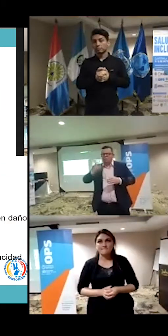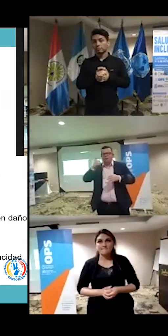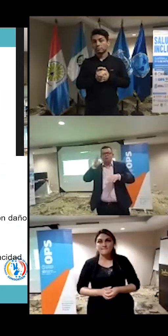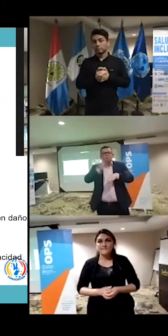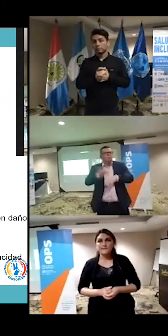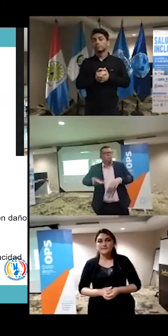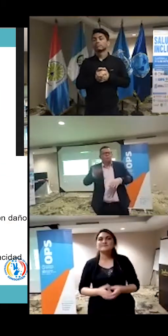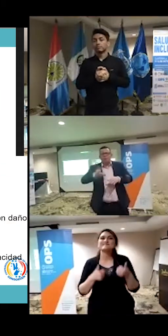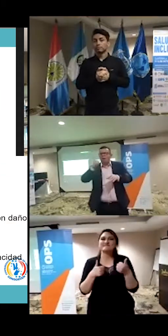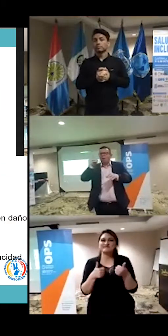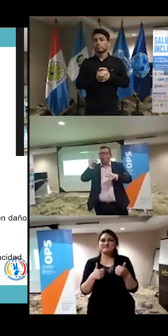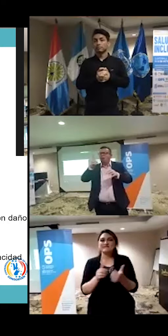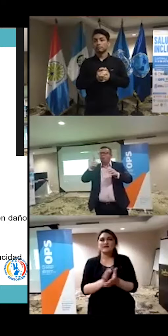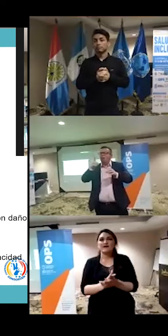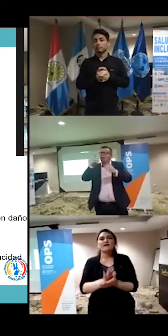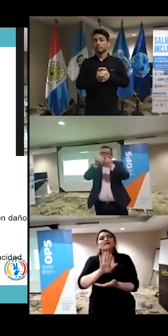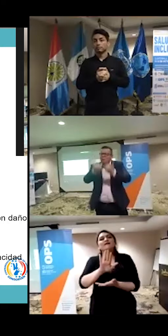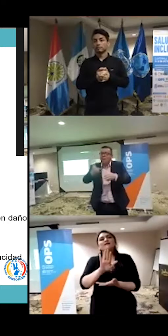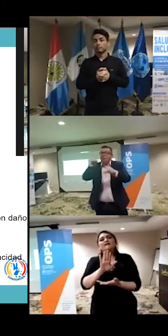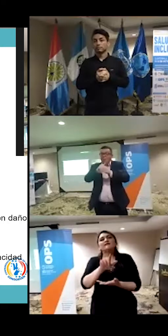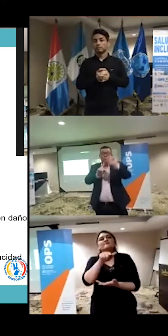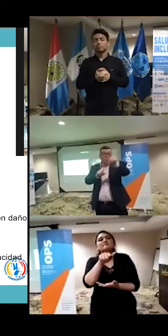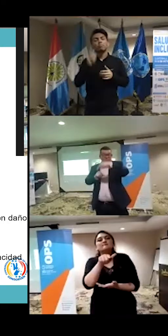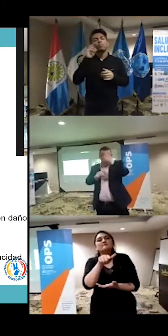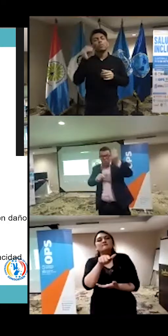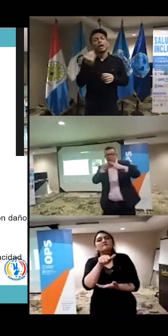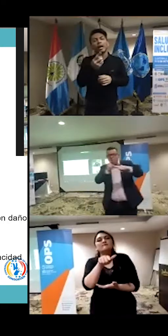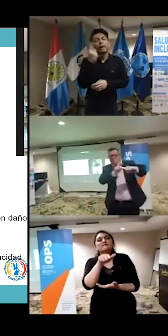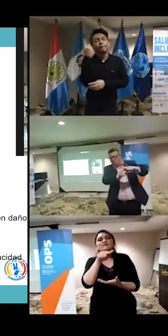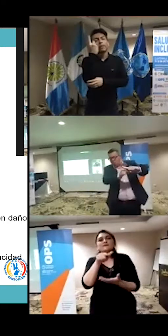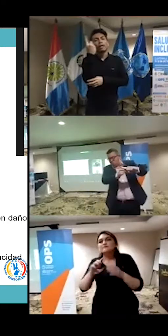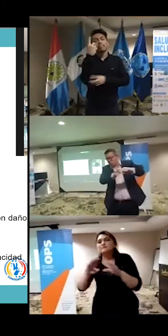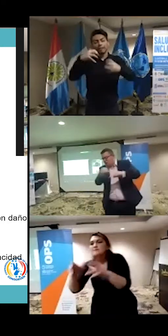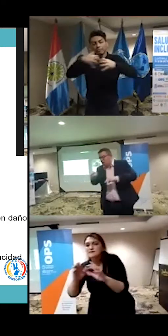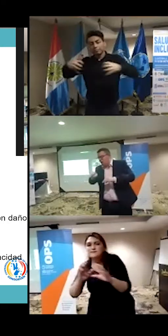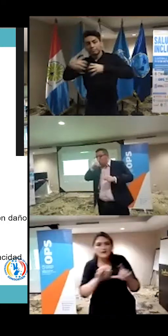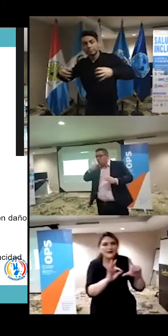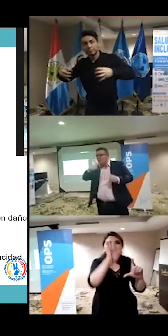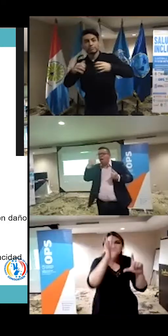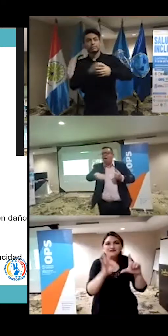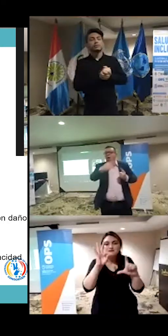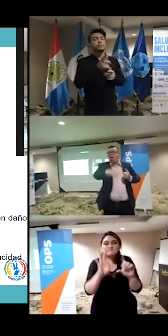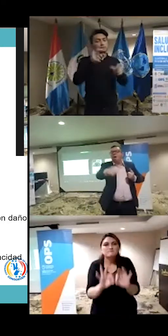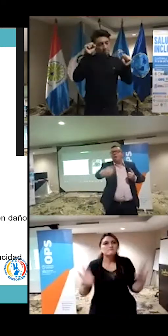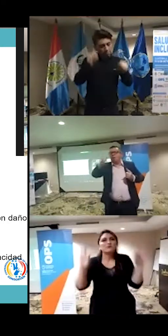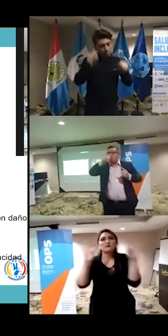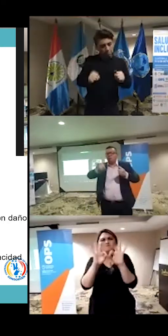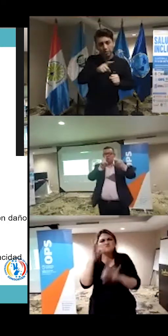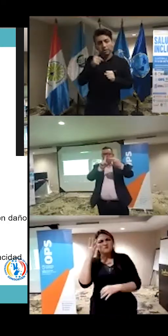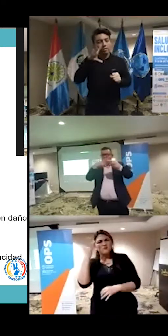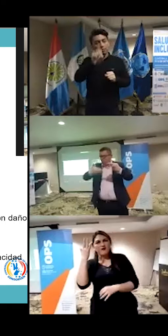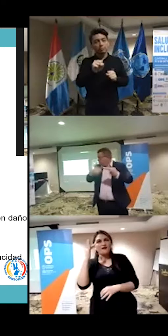Bien. Entrando ya en materia, ¿por qué es importante esta desagregación? En primer lugar, nos permite identificar